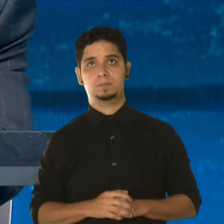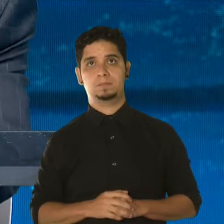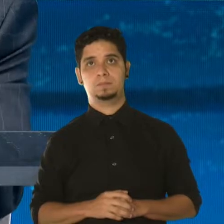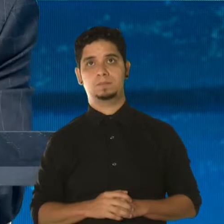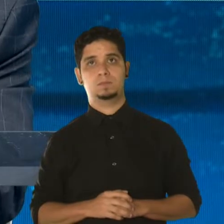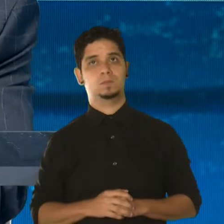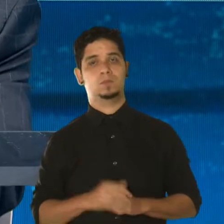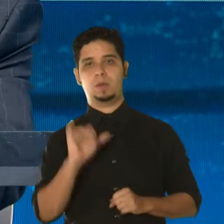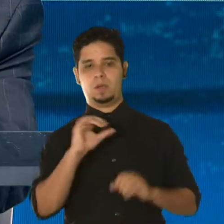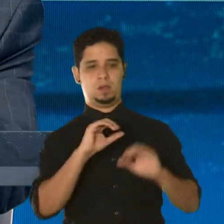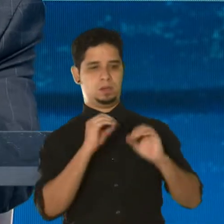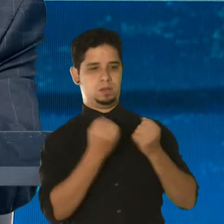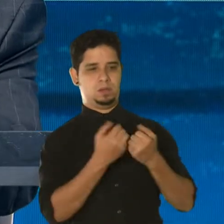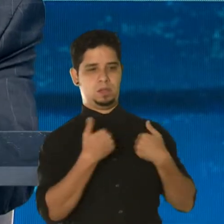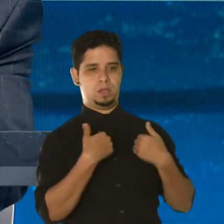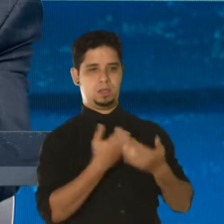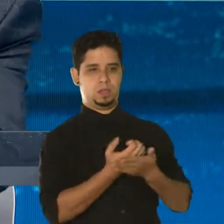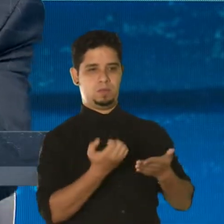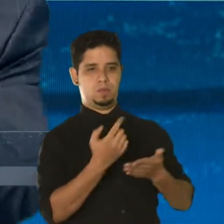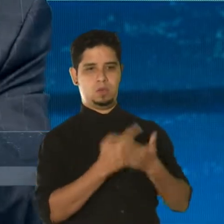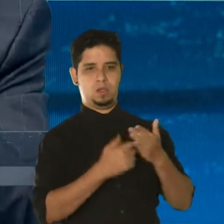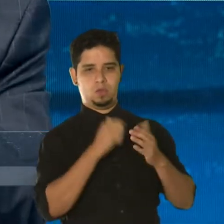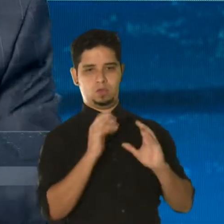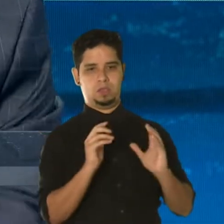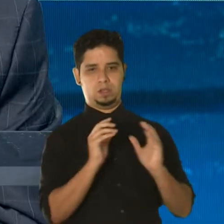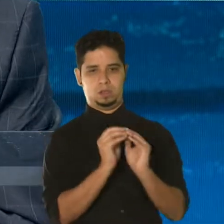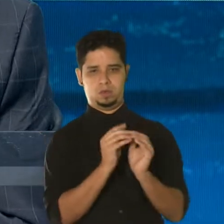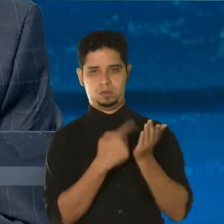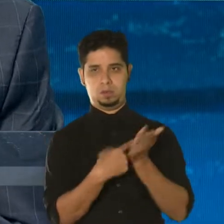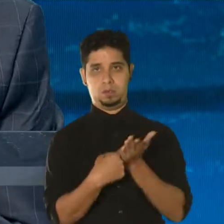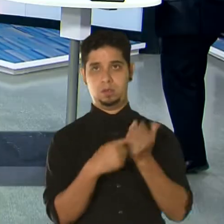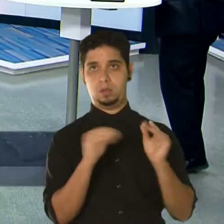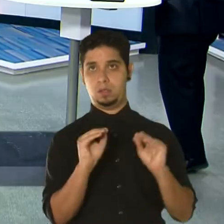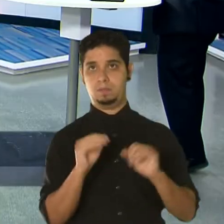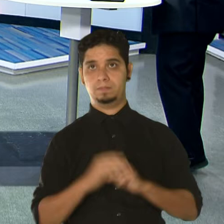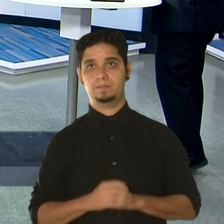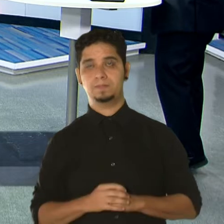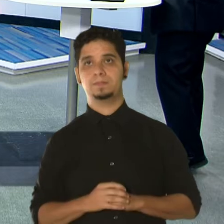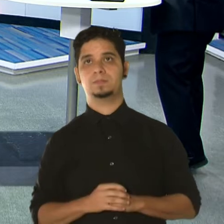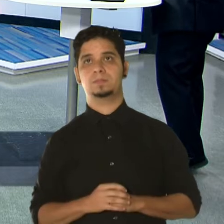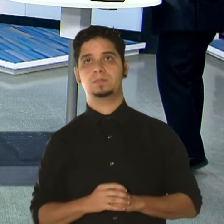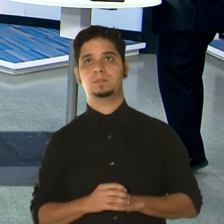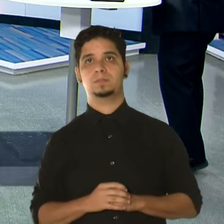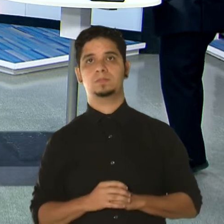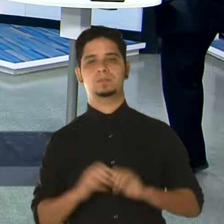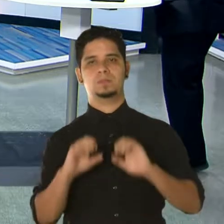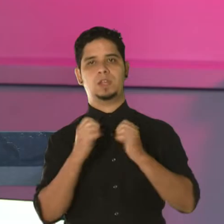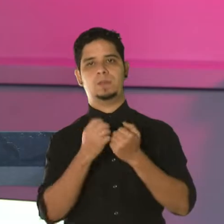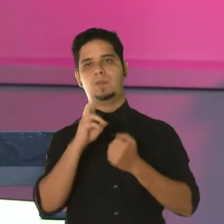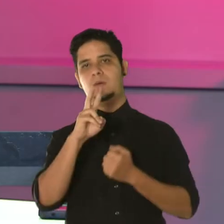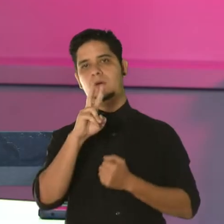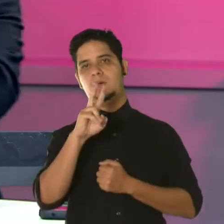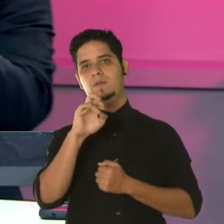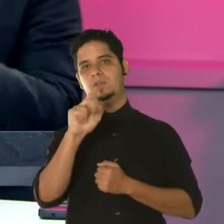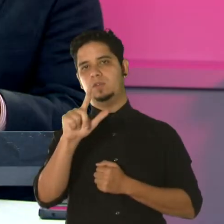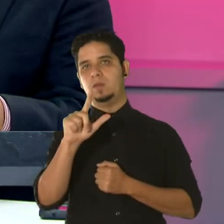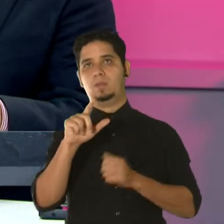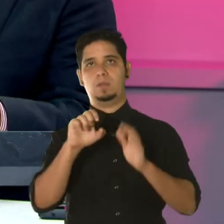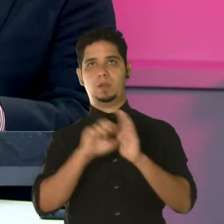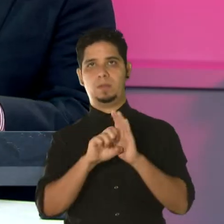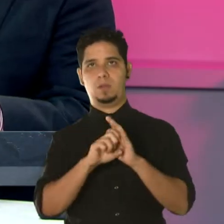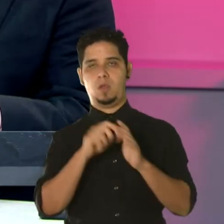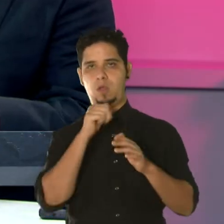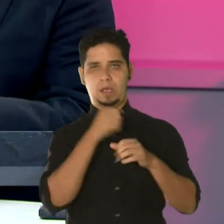las organizaciones que no se reúnen. Pero un equipo efectivo virtual no se puede hablar de la creación de una